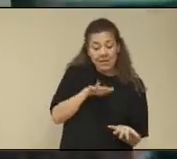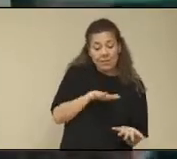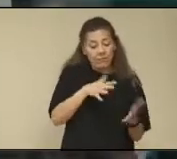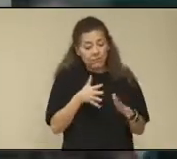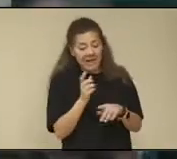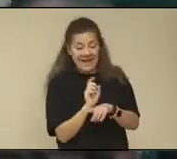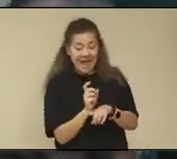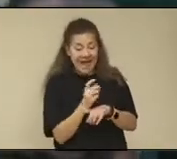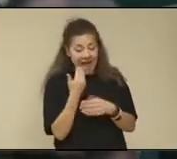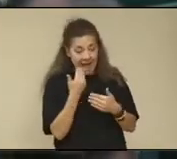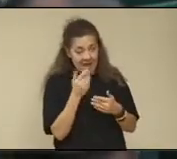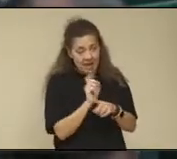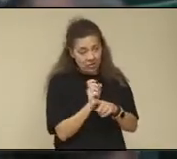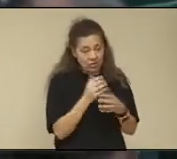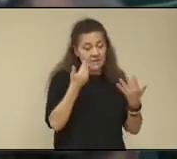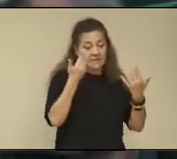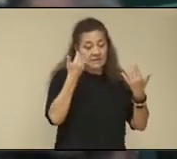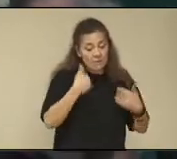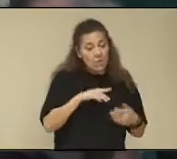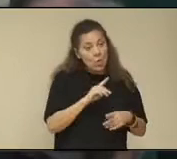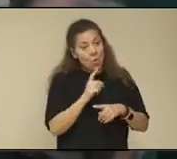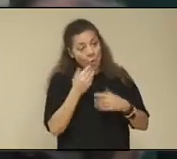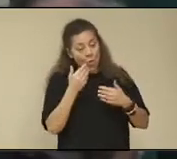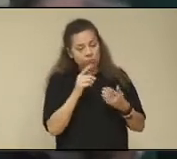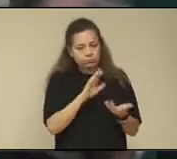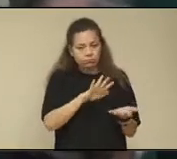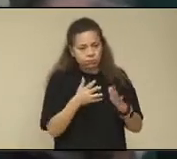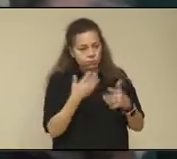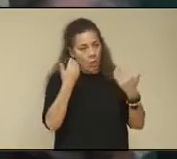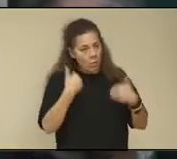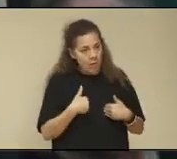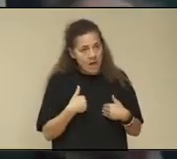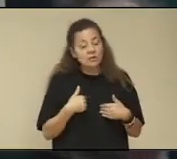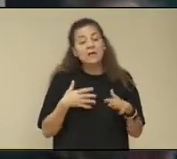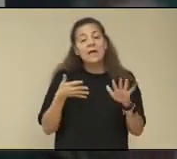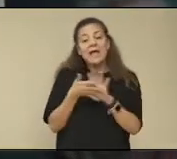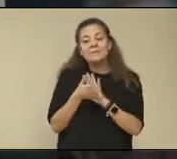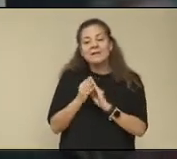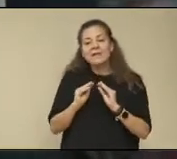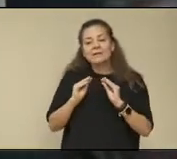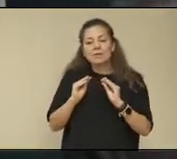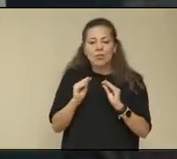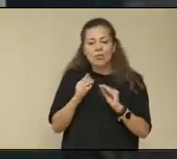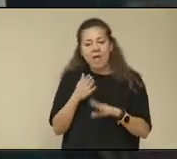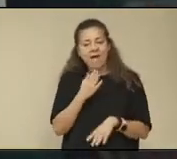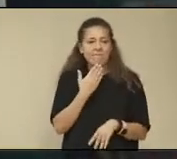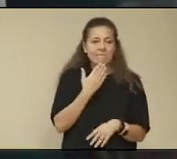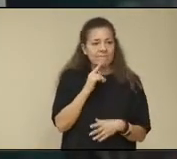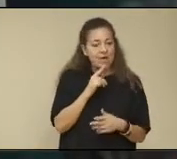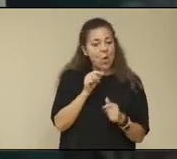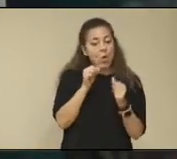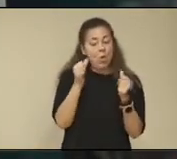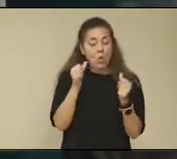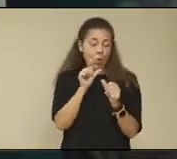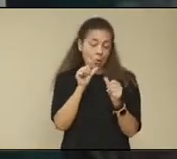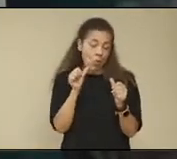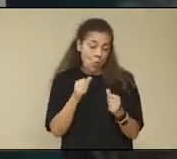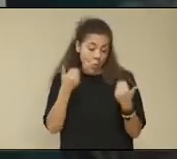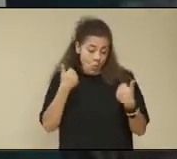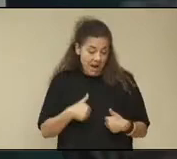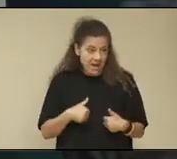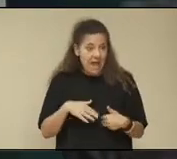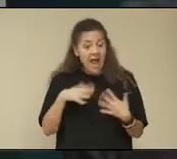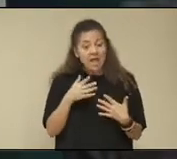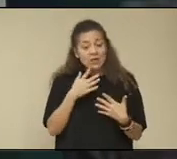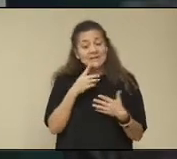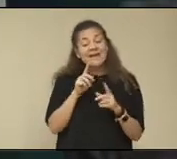es hacerlos transgénicos para que expresen la variante humana, de forma que el virus humano cuando entra